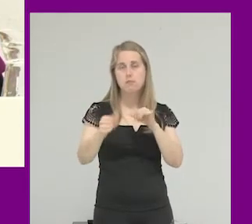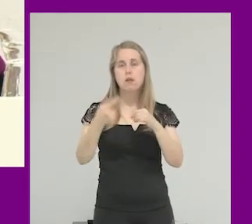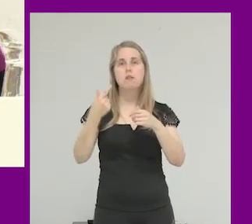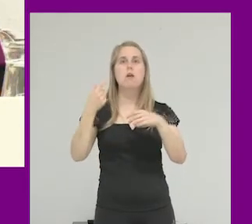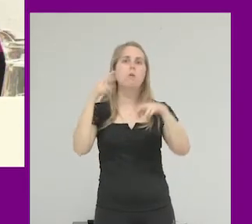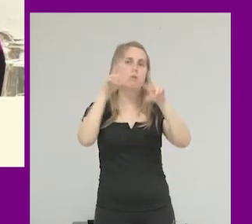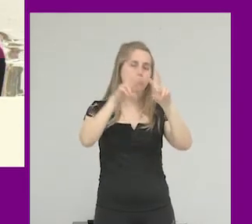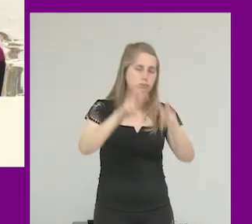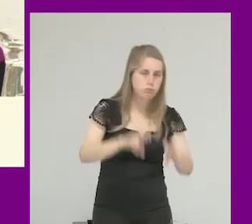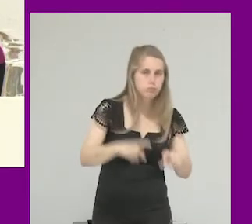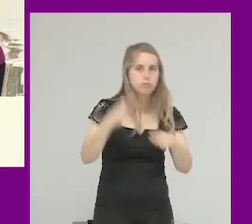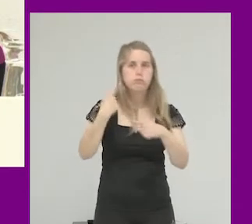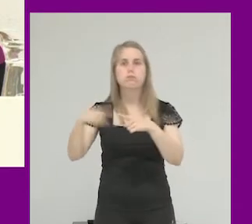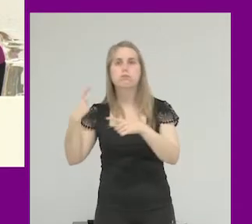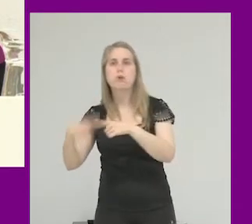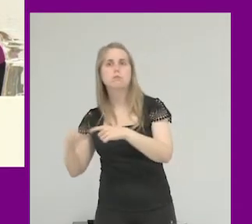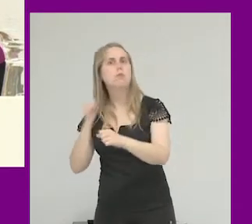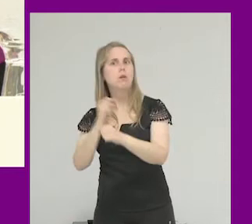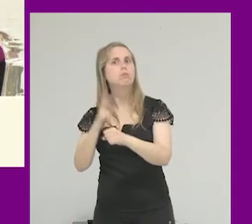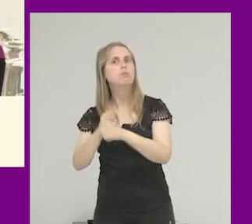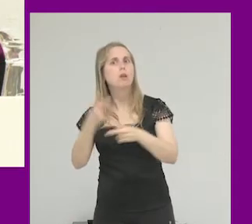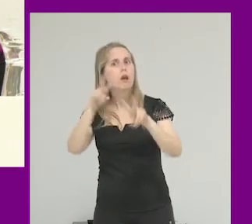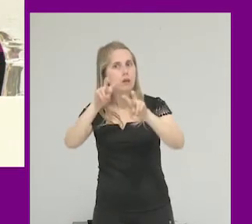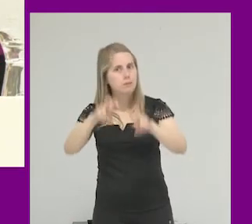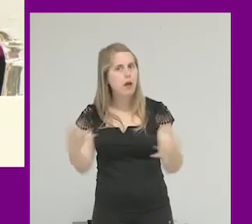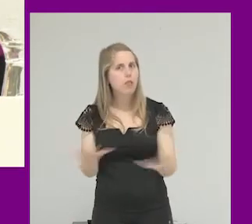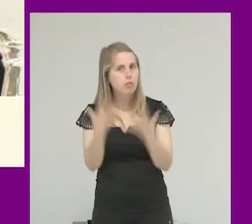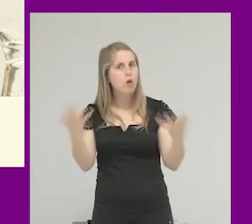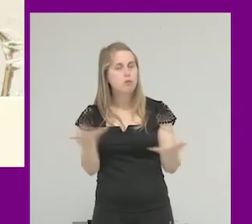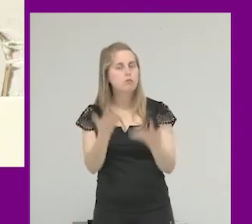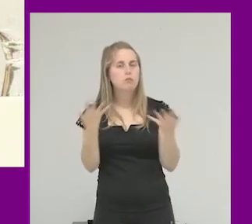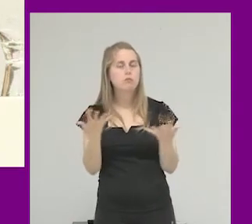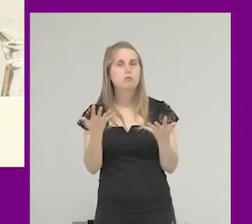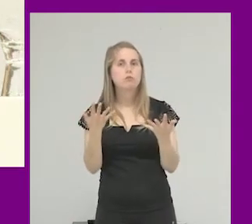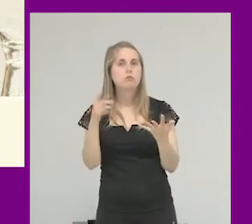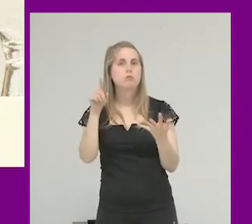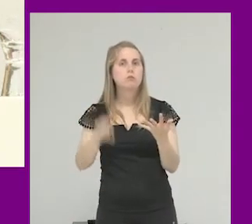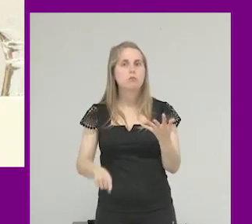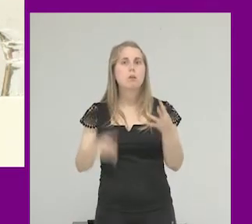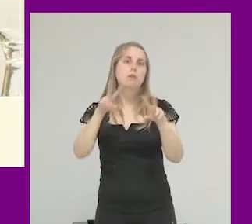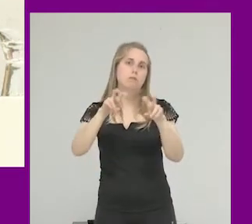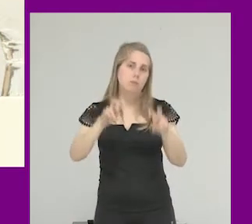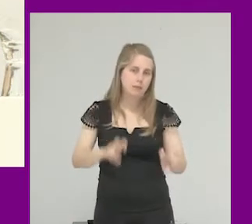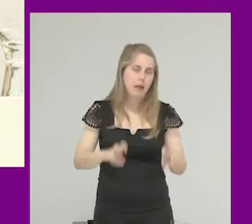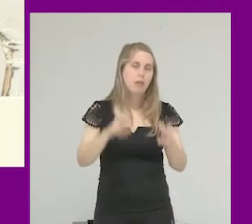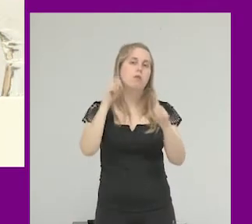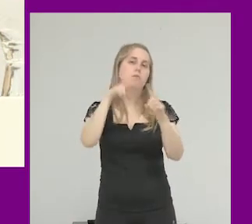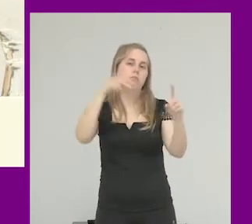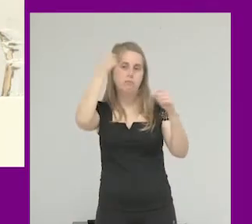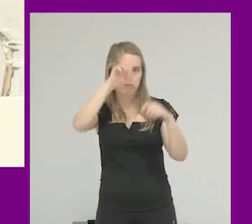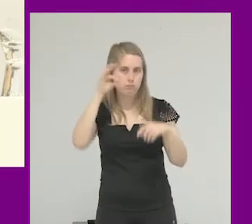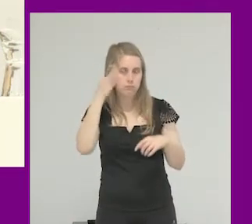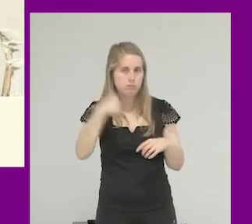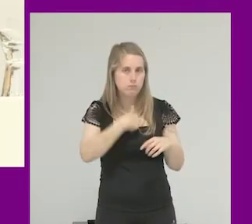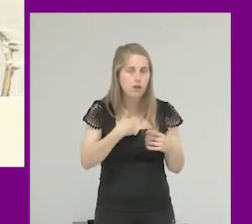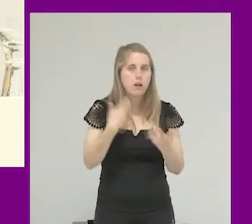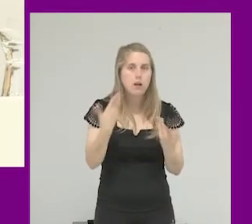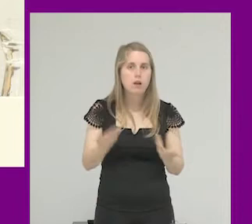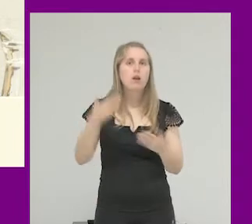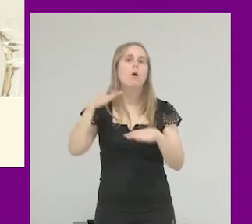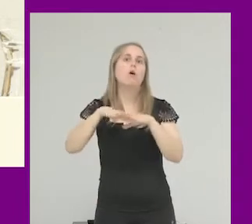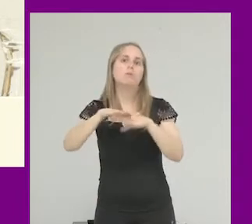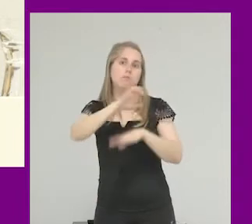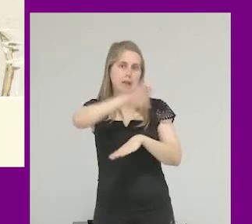analizando y realizando apuestas por el tema de la investigación y la investigación desde la perspectiva de género. Sabéis que es un principio fundamental de la